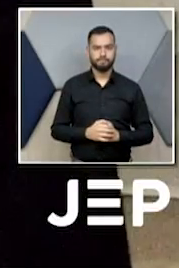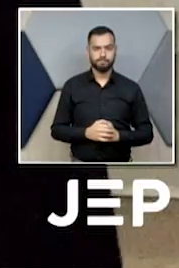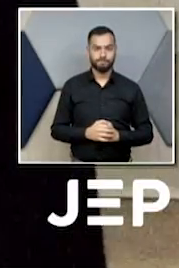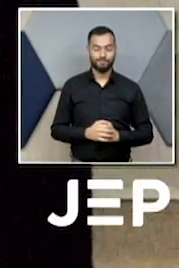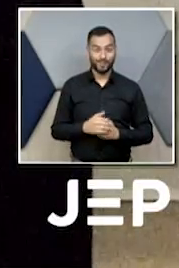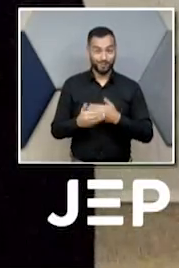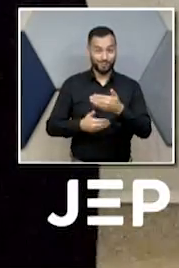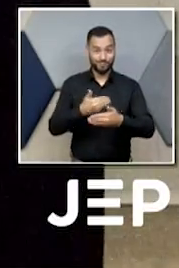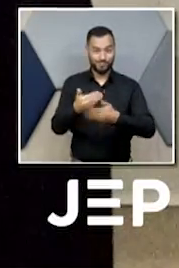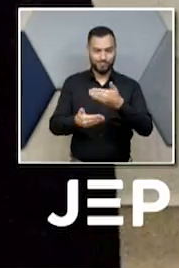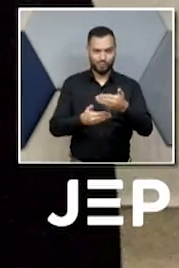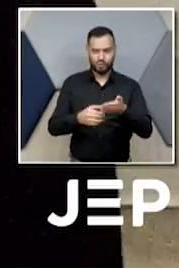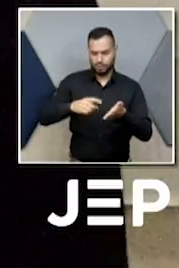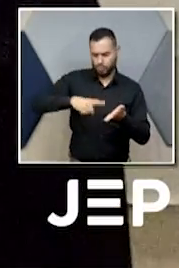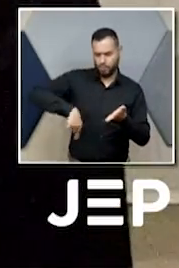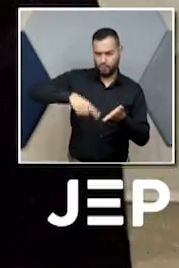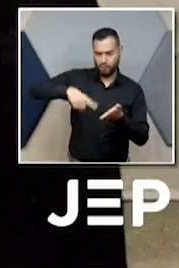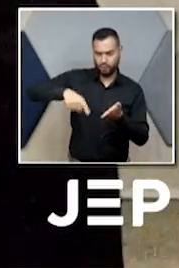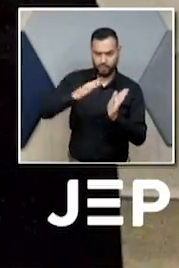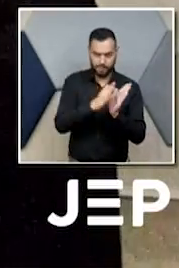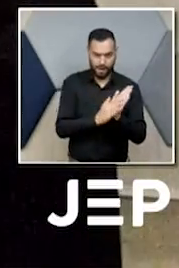firma del acta correspondiente.